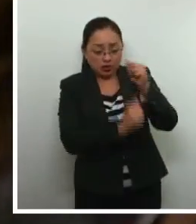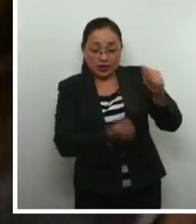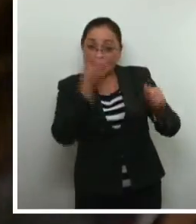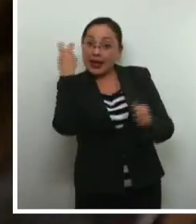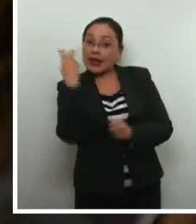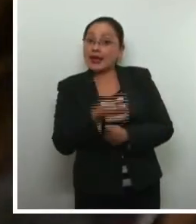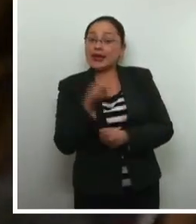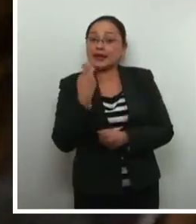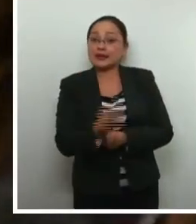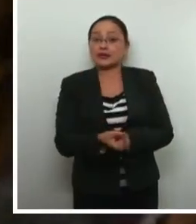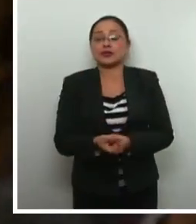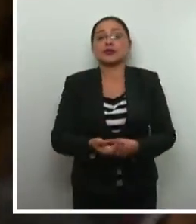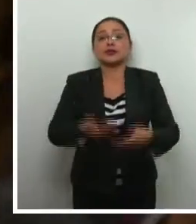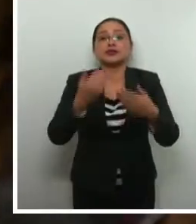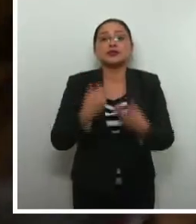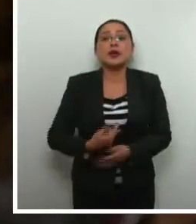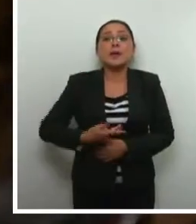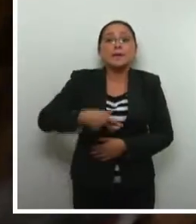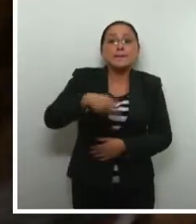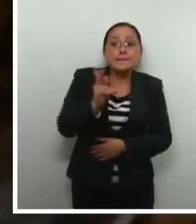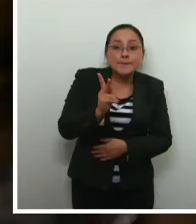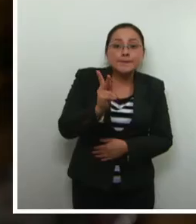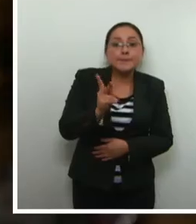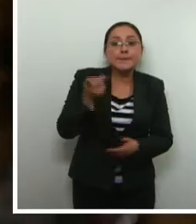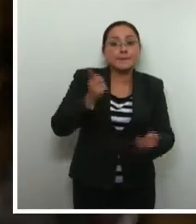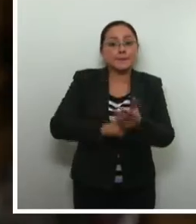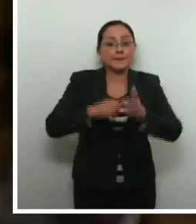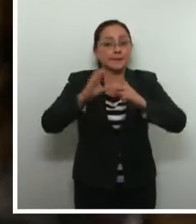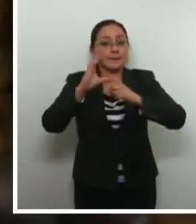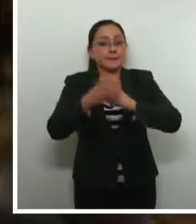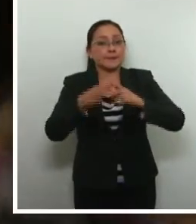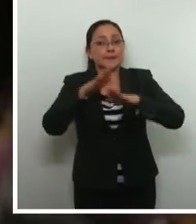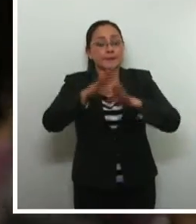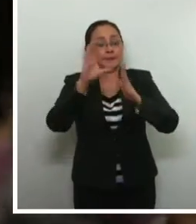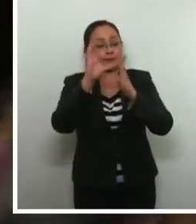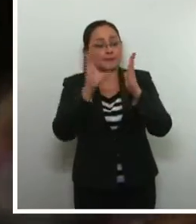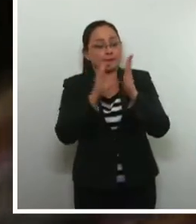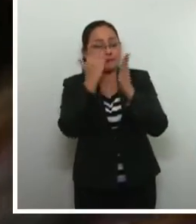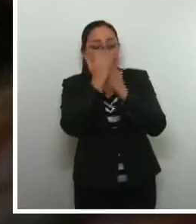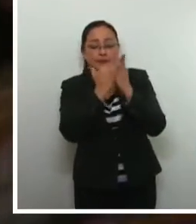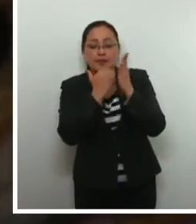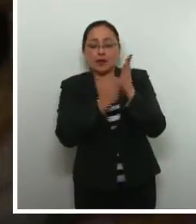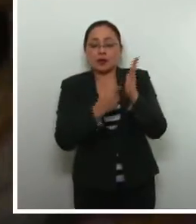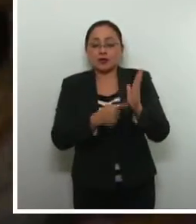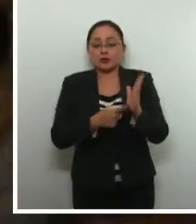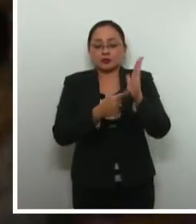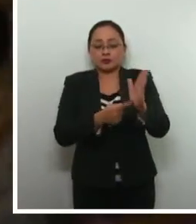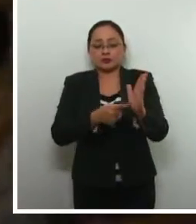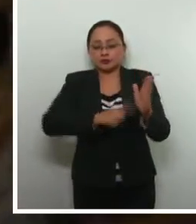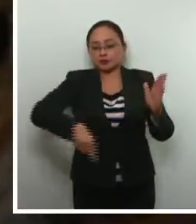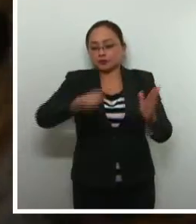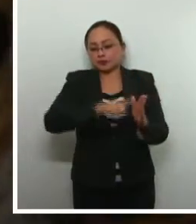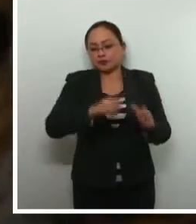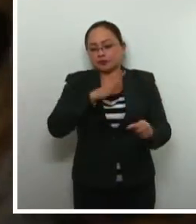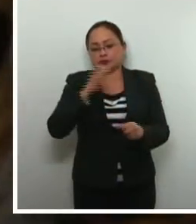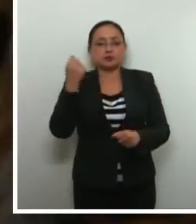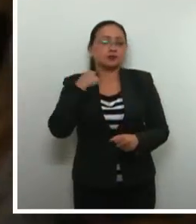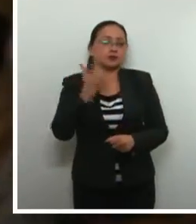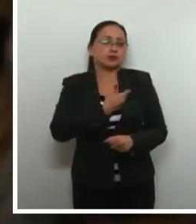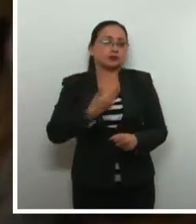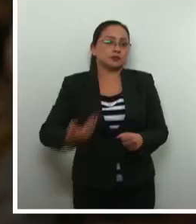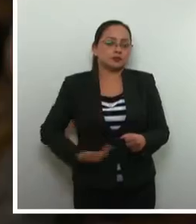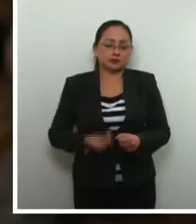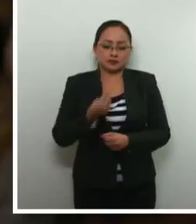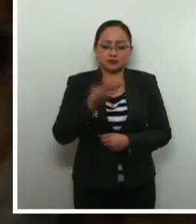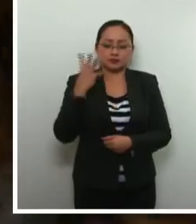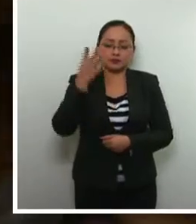constitucionales. Y sin embargo, en la Comisión de Puntos Constitucionales, y aquí hay varios expresidentes,